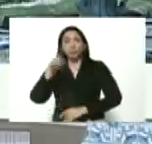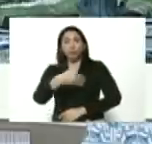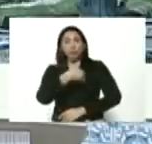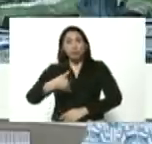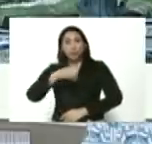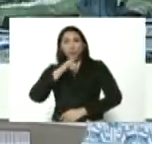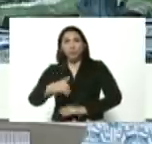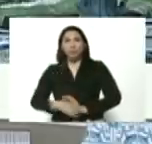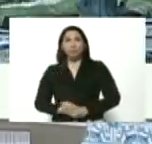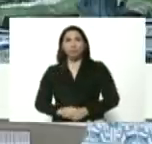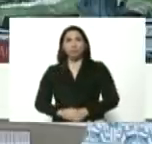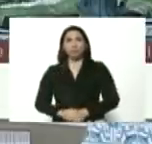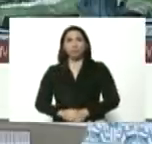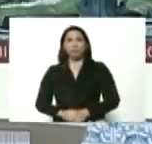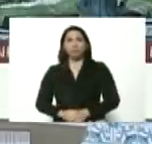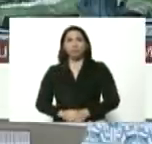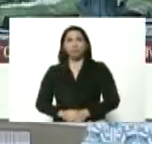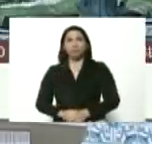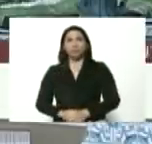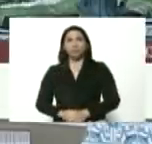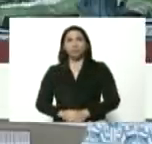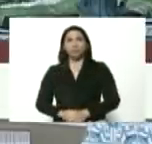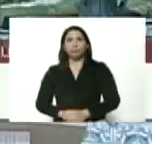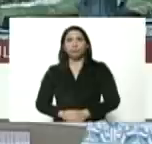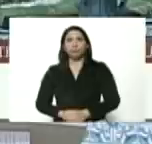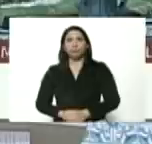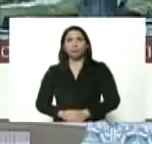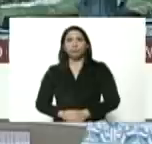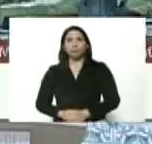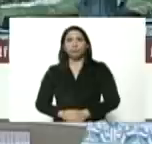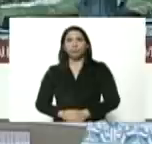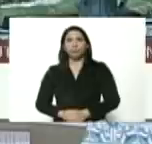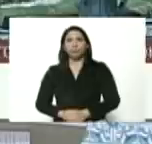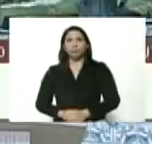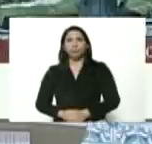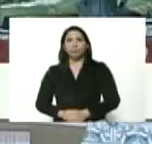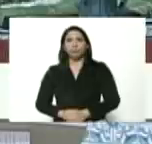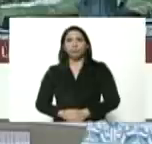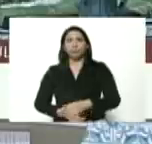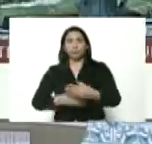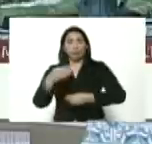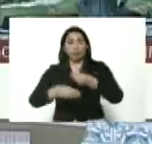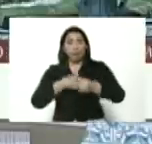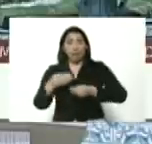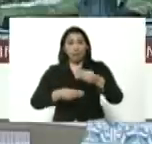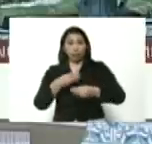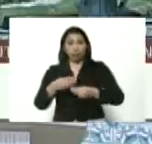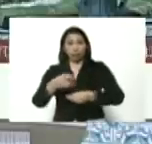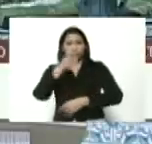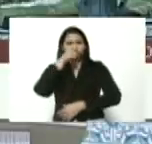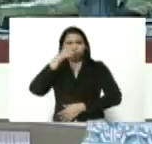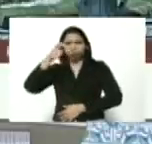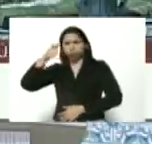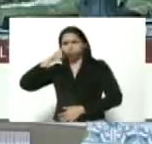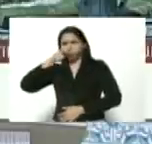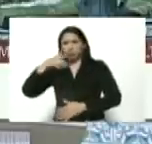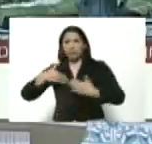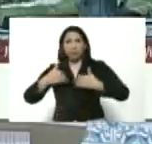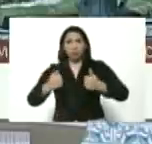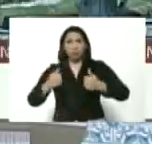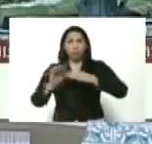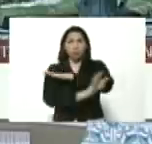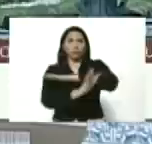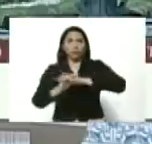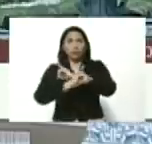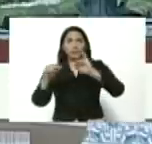informar que a partir de la aplicación del cerco sanitario fronterizo ya han